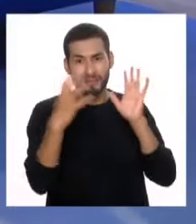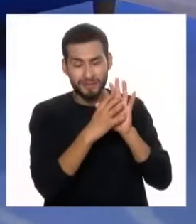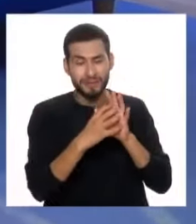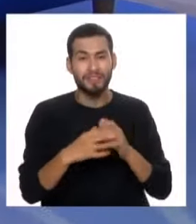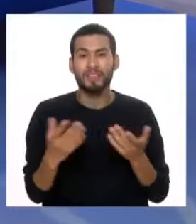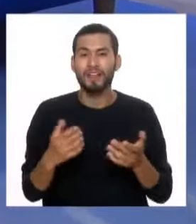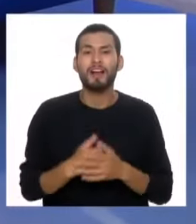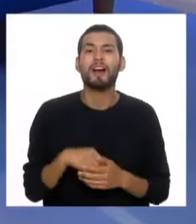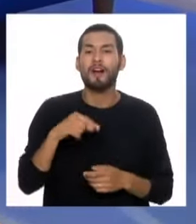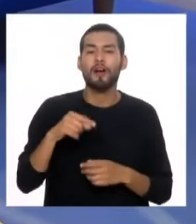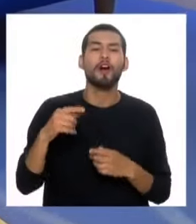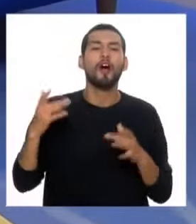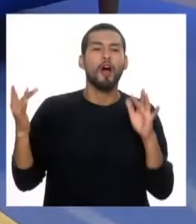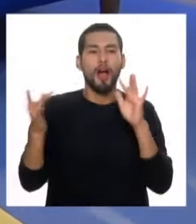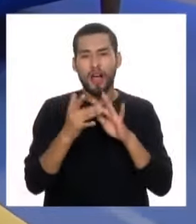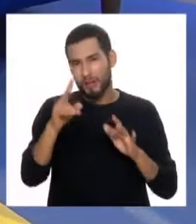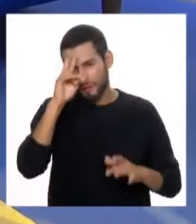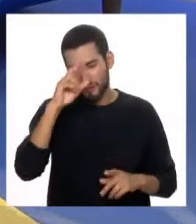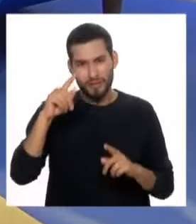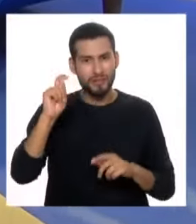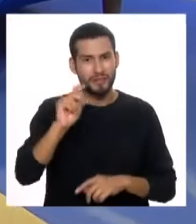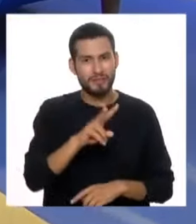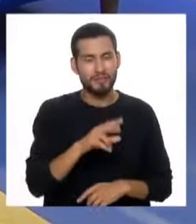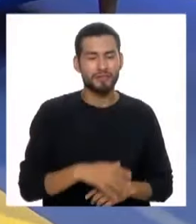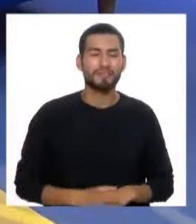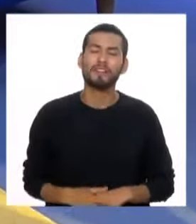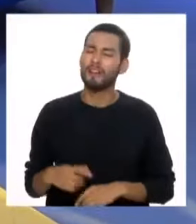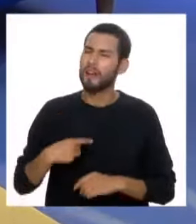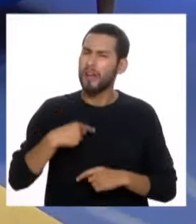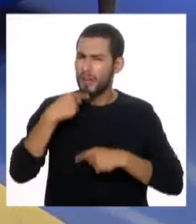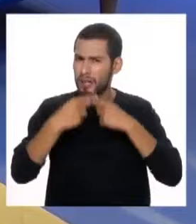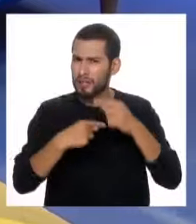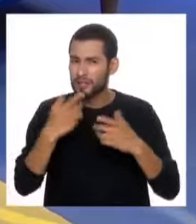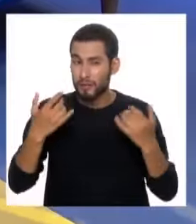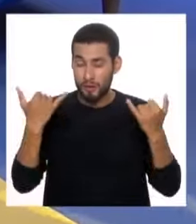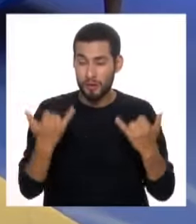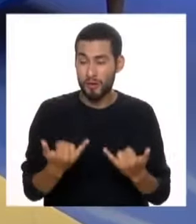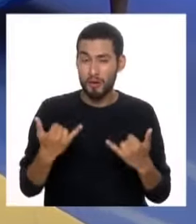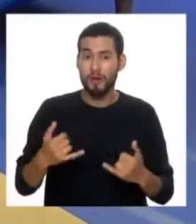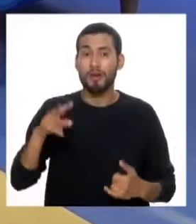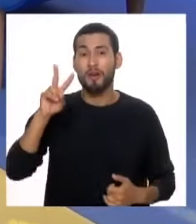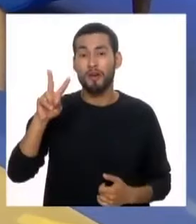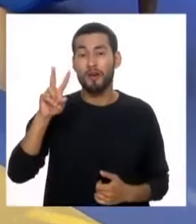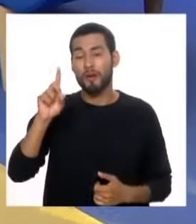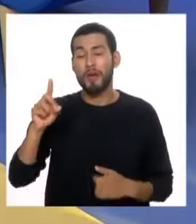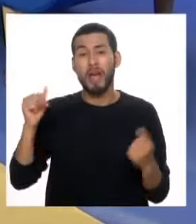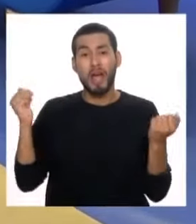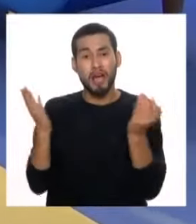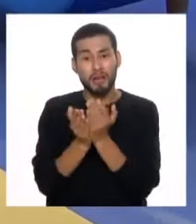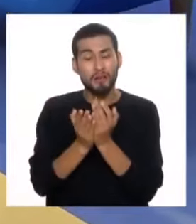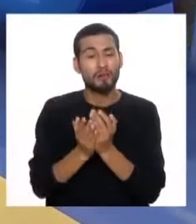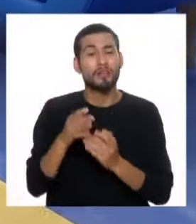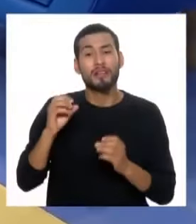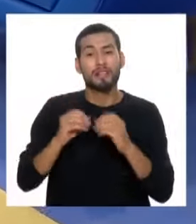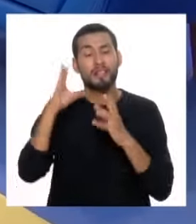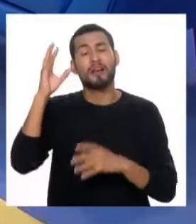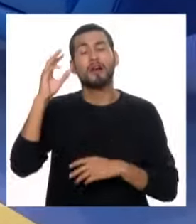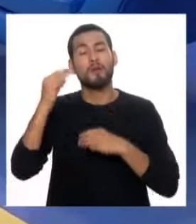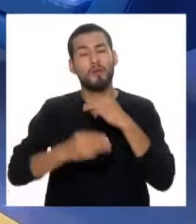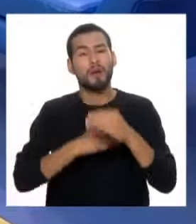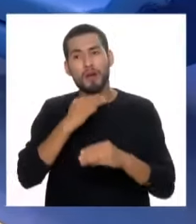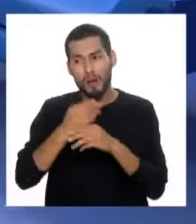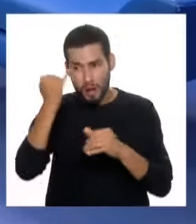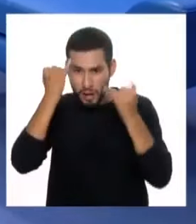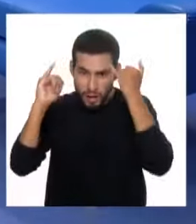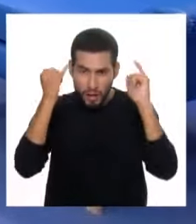como Conecta Perú TV. Y te quiero contar, mi querida Fátima, que hoy, 21 de abril, el Día Mundial de la